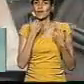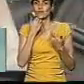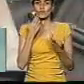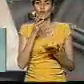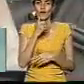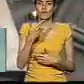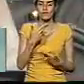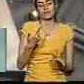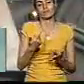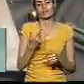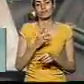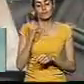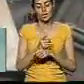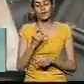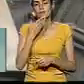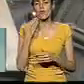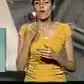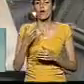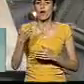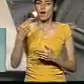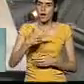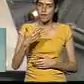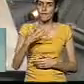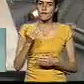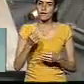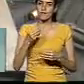por ejemplo, ahorita hay una política